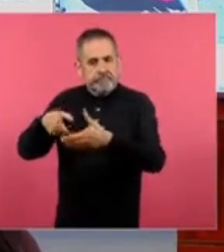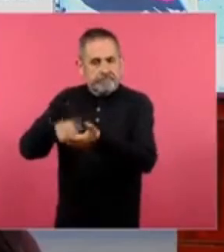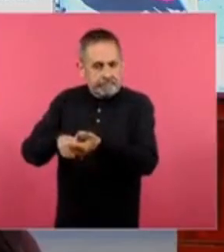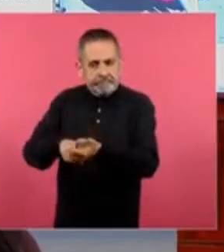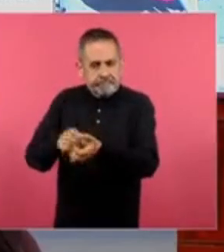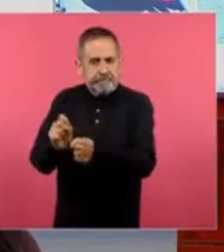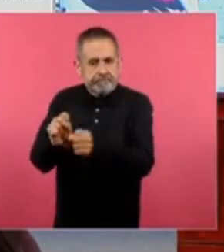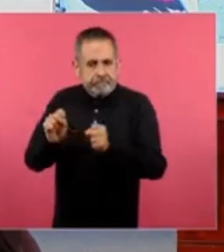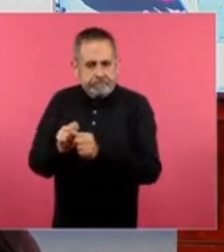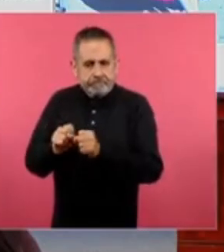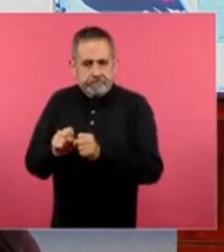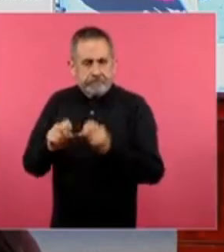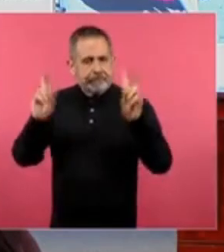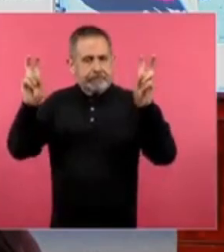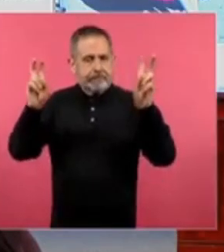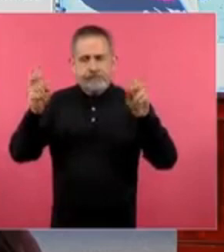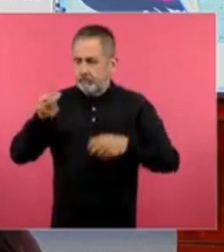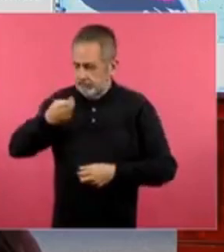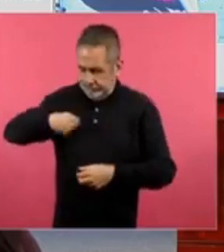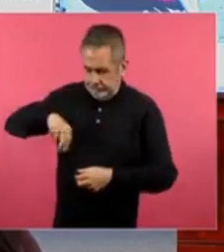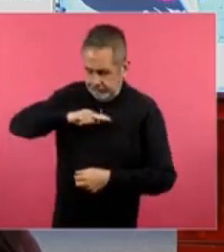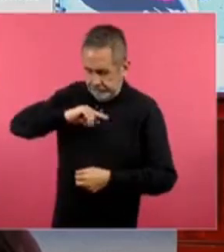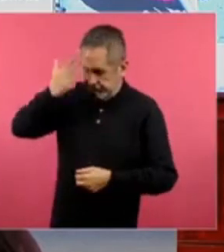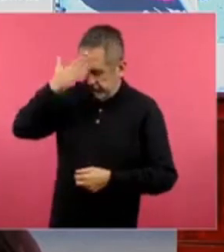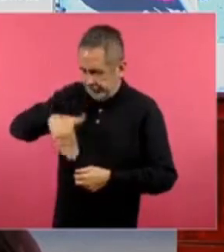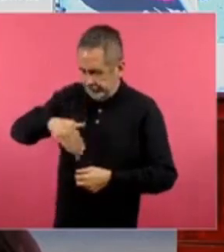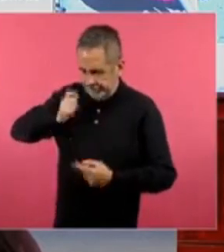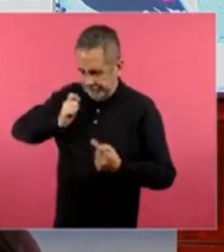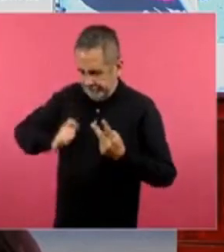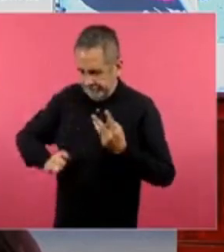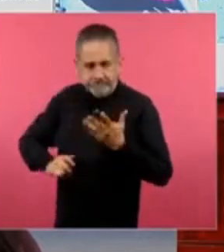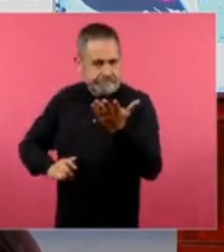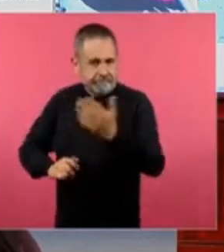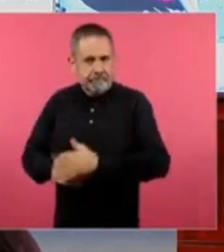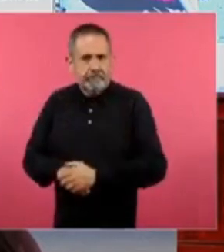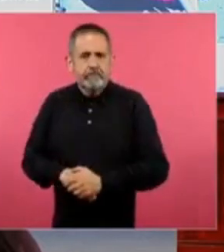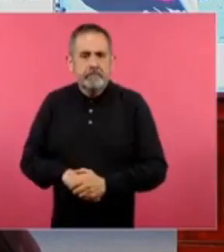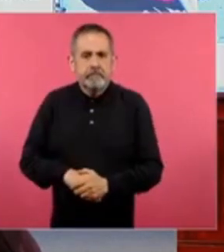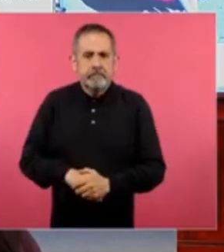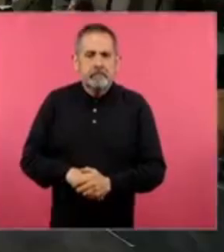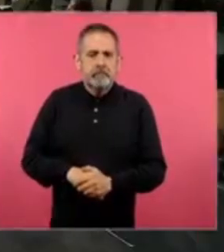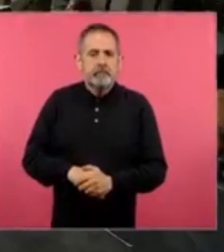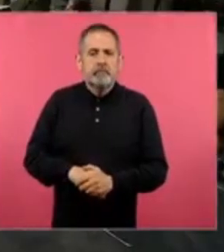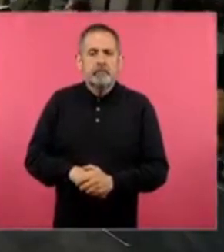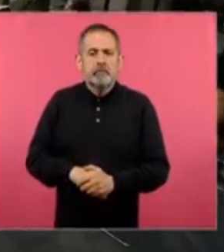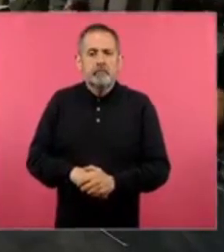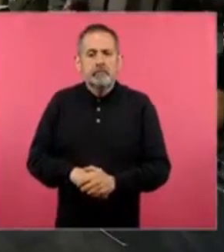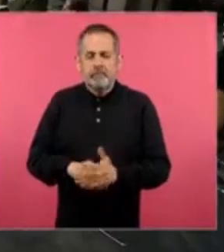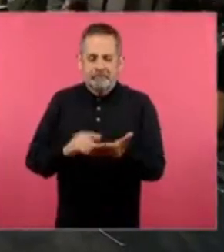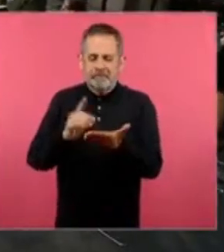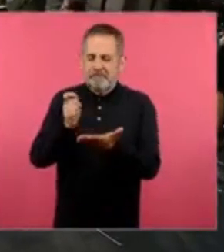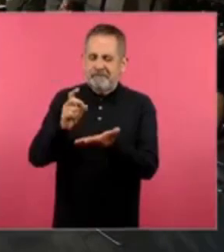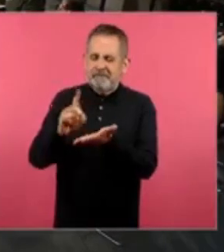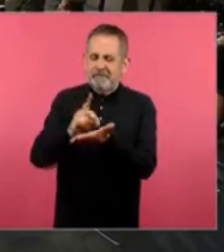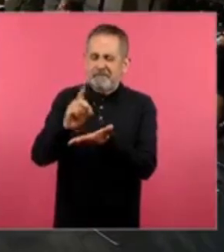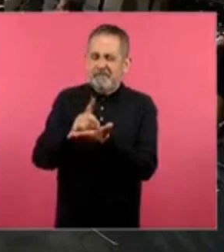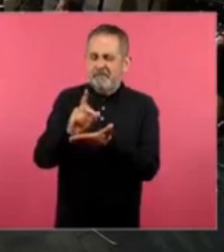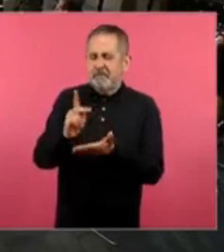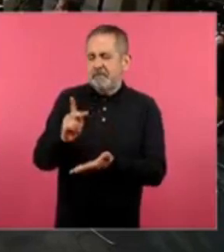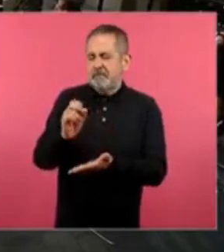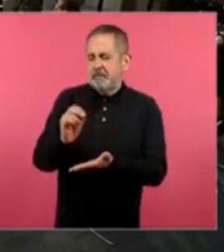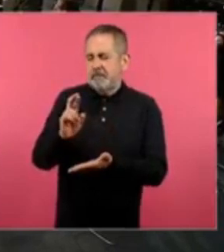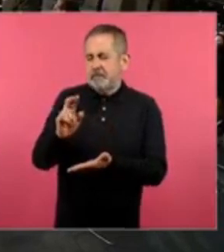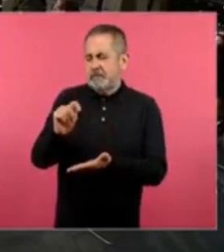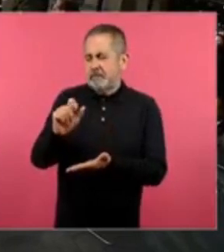aula, nuestros saberes. ¿Qué vamos a encontrar ahí? Bueno, me atreví a denominarle diccionario portátil